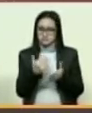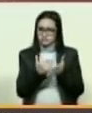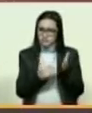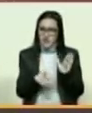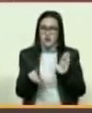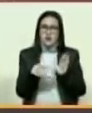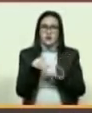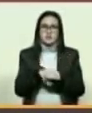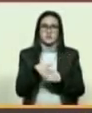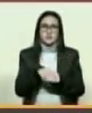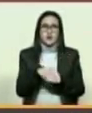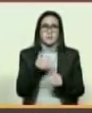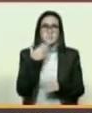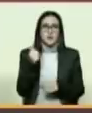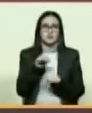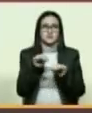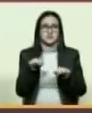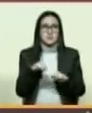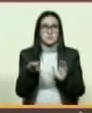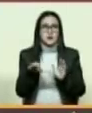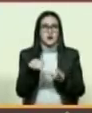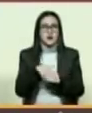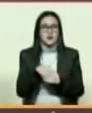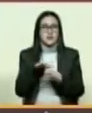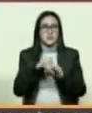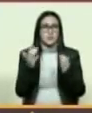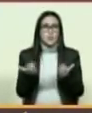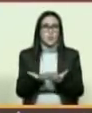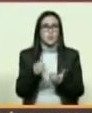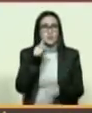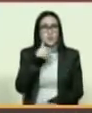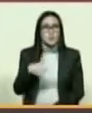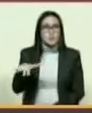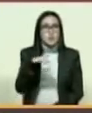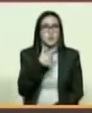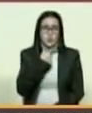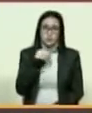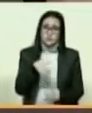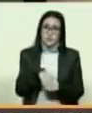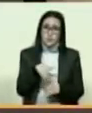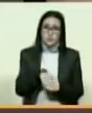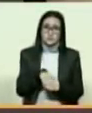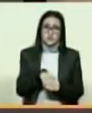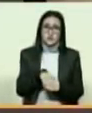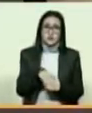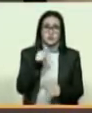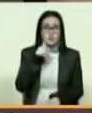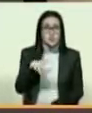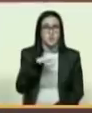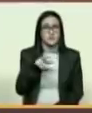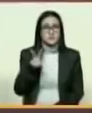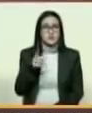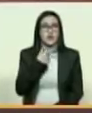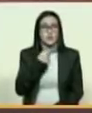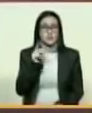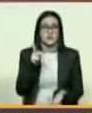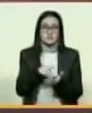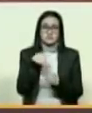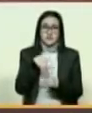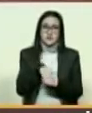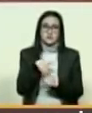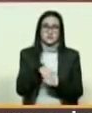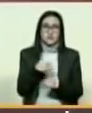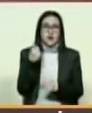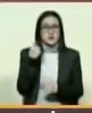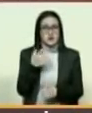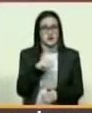electorales, con el mejor sistema electoral del mundo, con un pueblo al que le gusta votar, porque al pueblo de Venezuela le gusta concurrir a elecciones. Ayer tuvimos